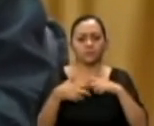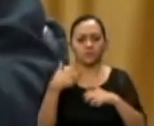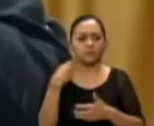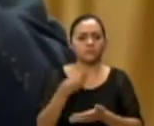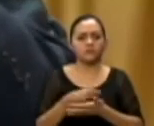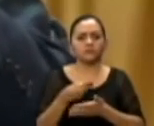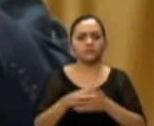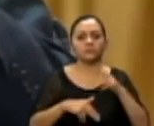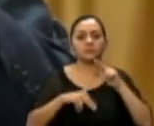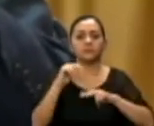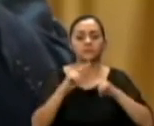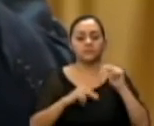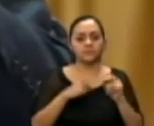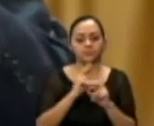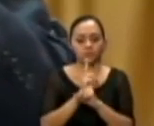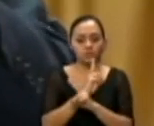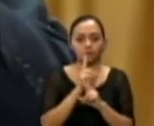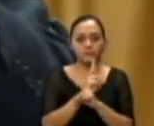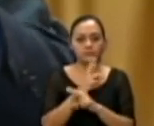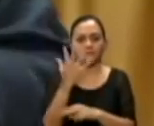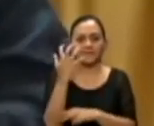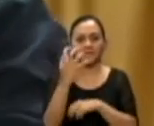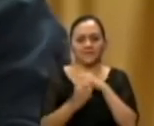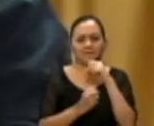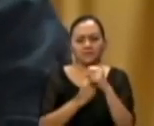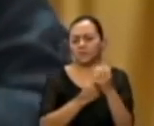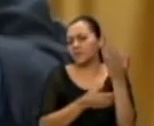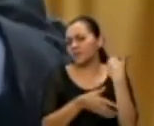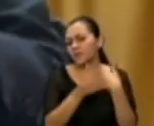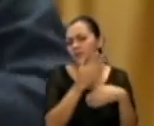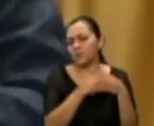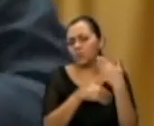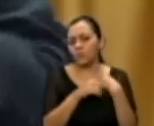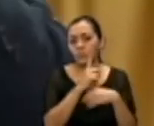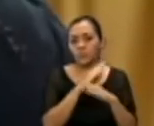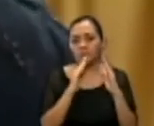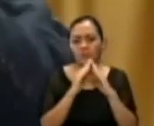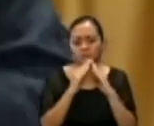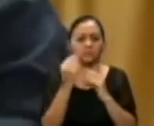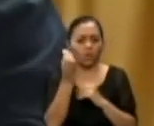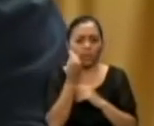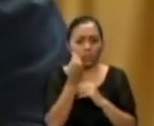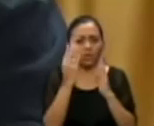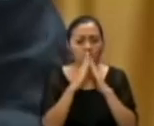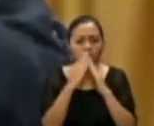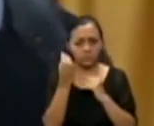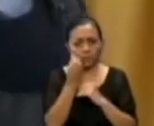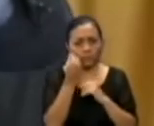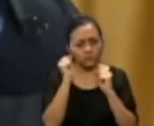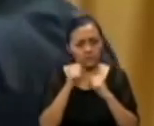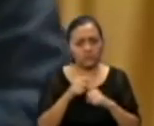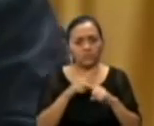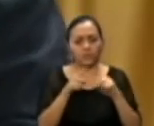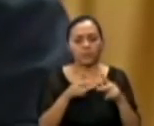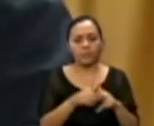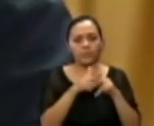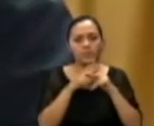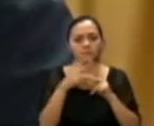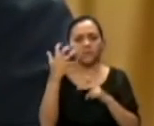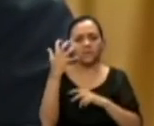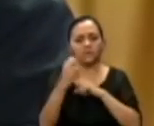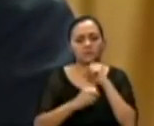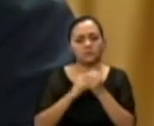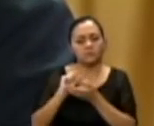usado 15 años de antigüedad una casa cómoda pero con 15 años antiguas y con un préstamo también a 15 años